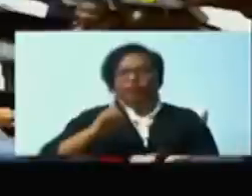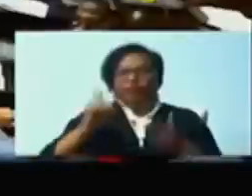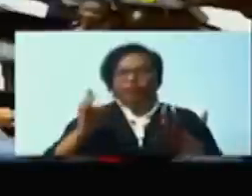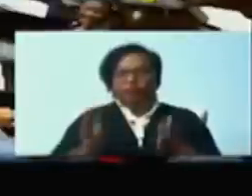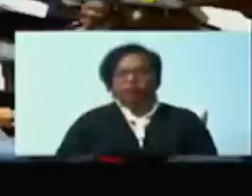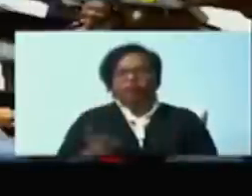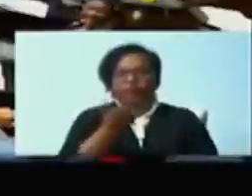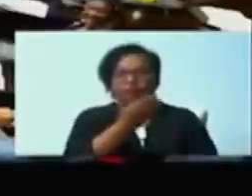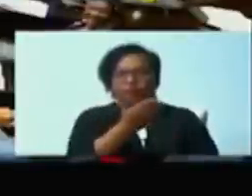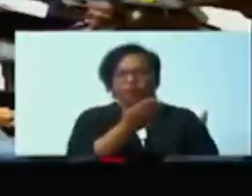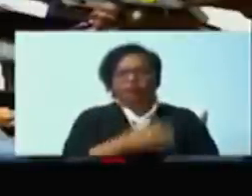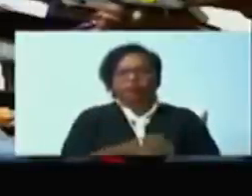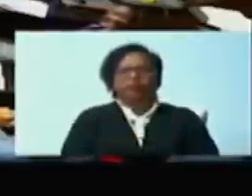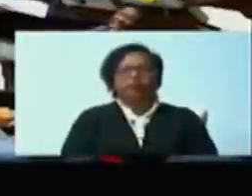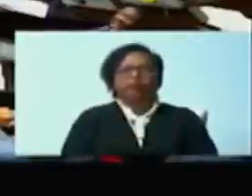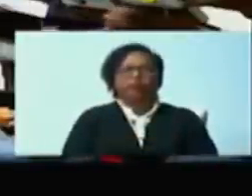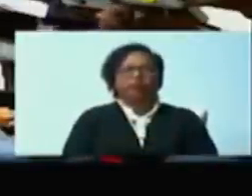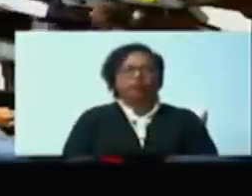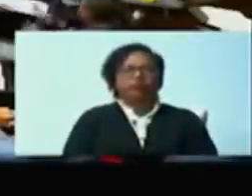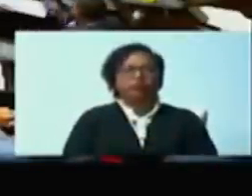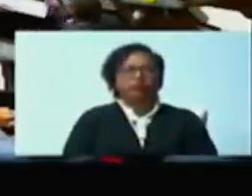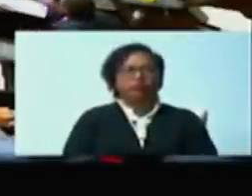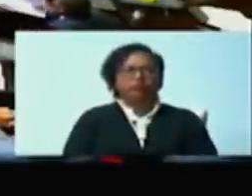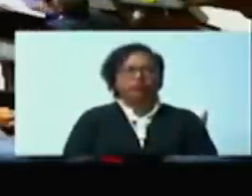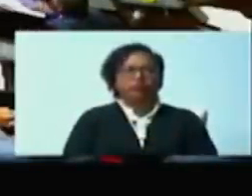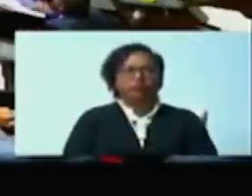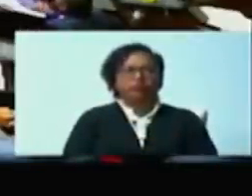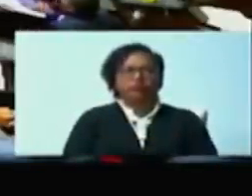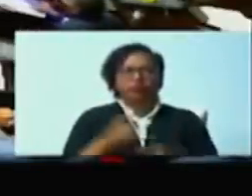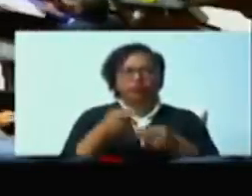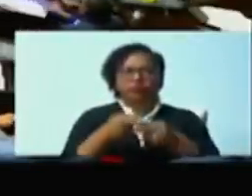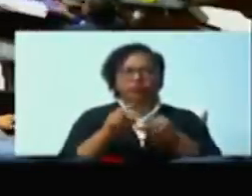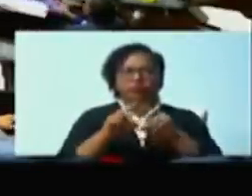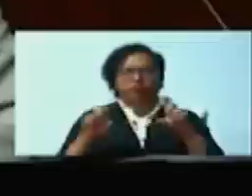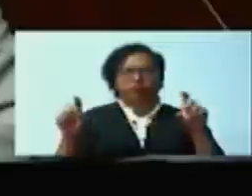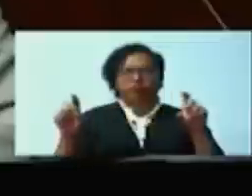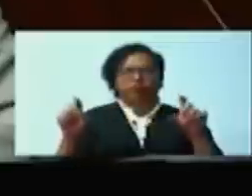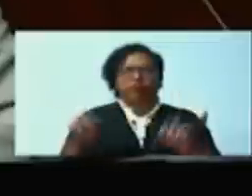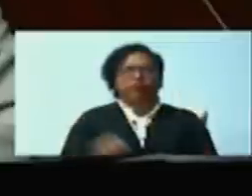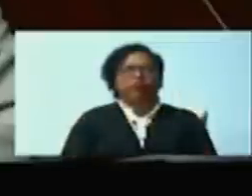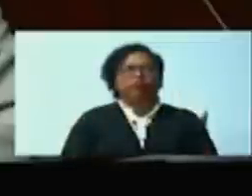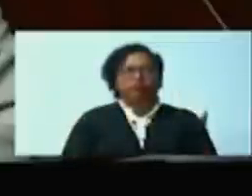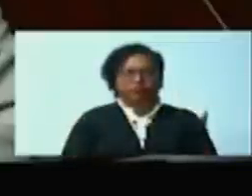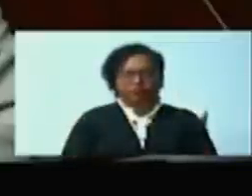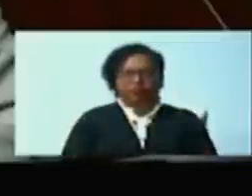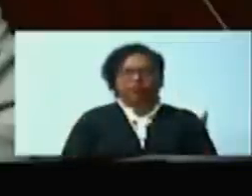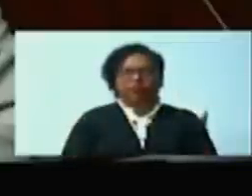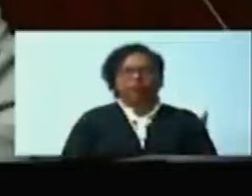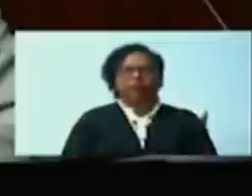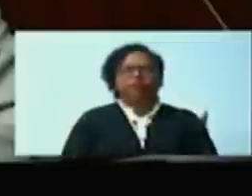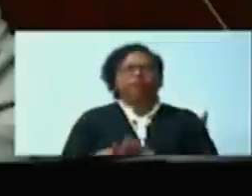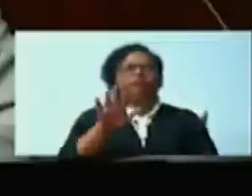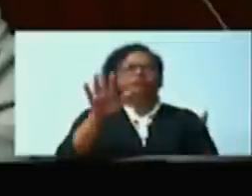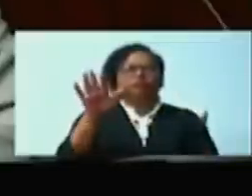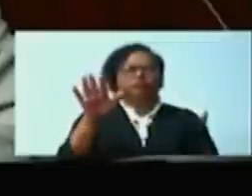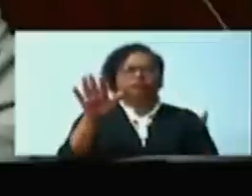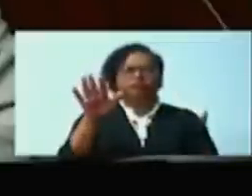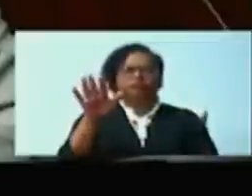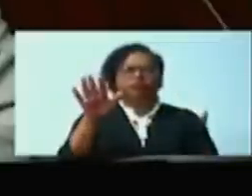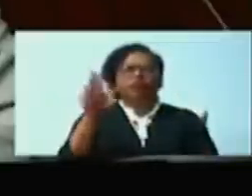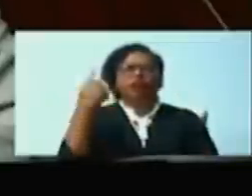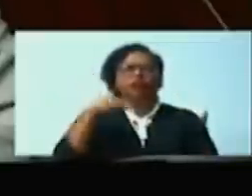presidente miren presidente diputados y diputadas no solo estamos en una resolución de